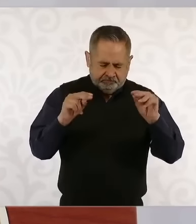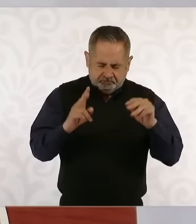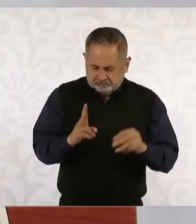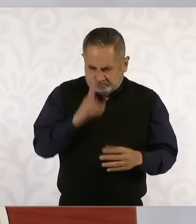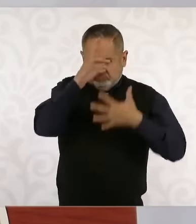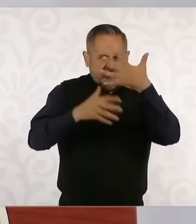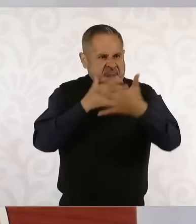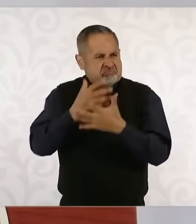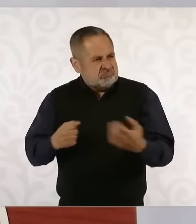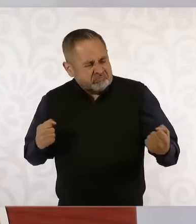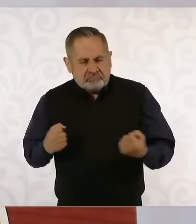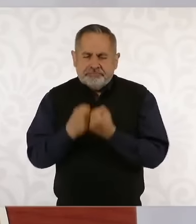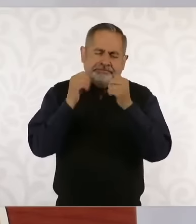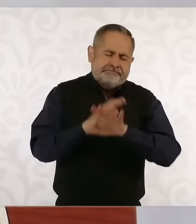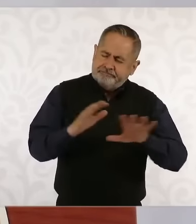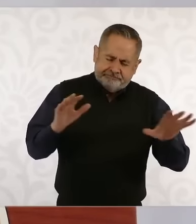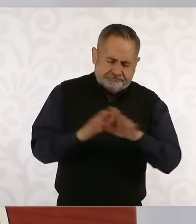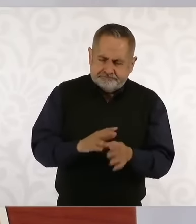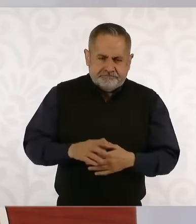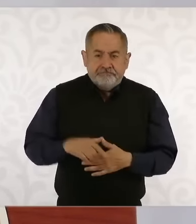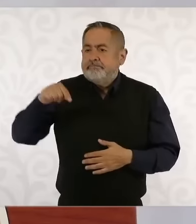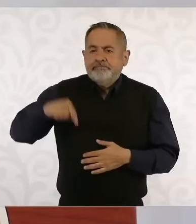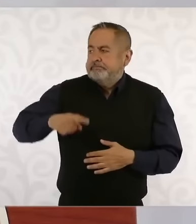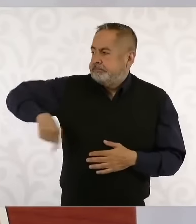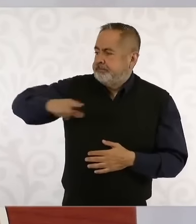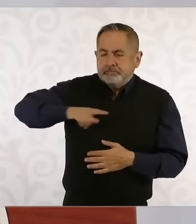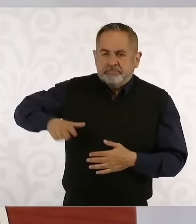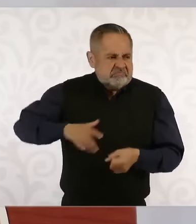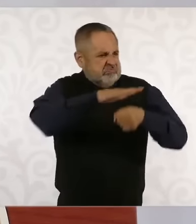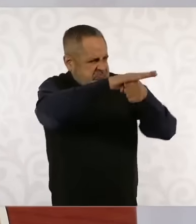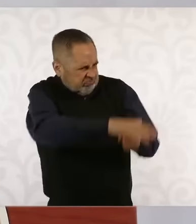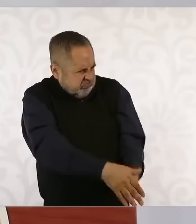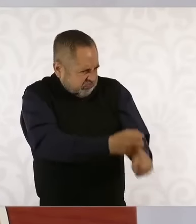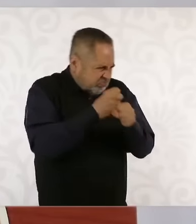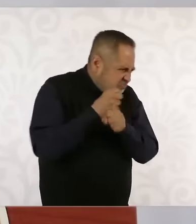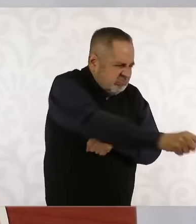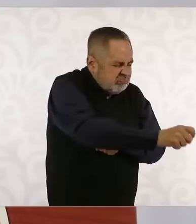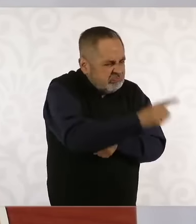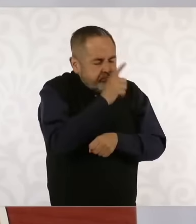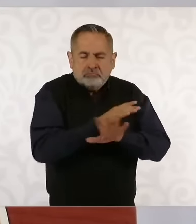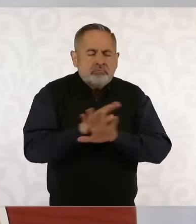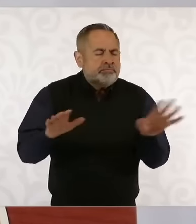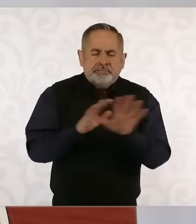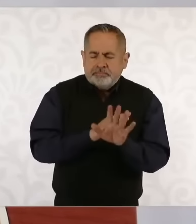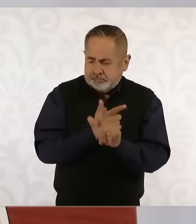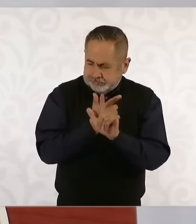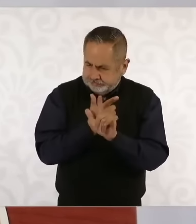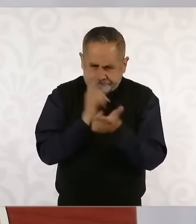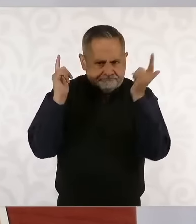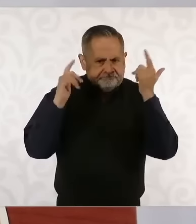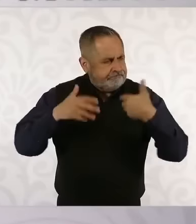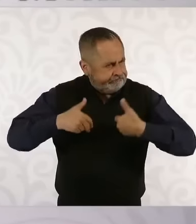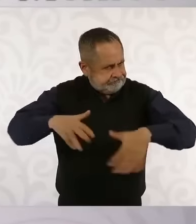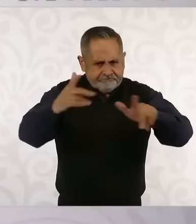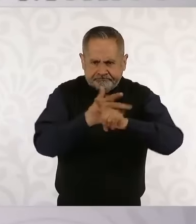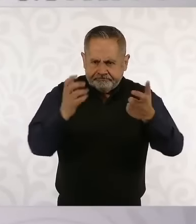Aquí no se reprime, no se censura. Hay libertad,